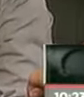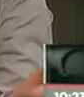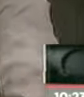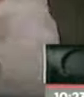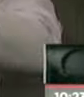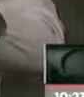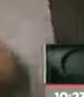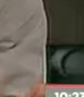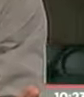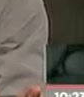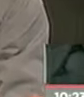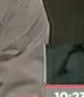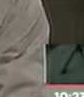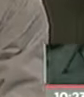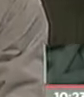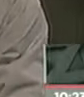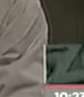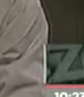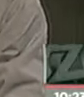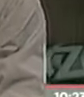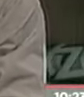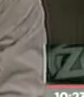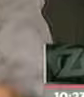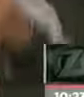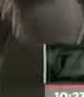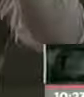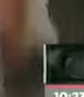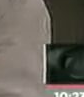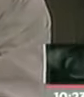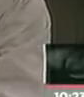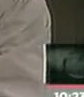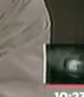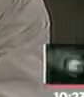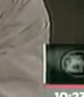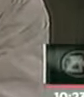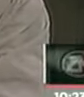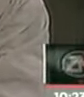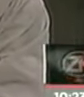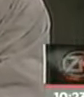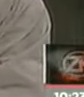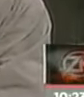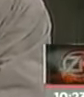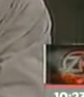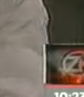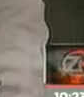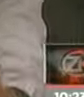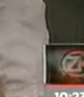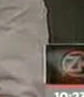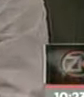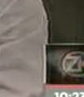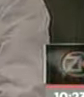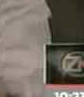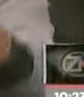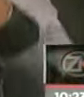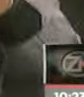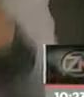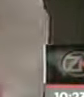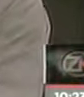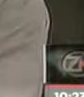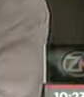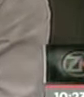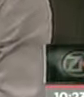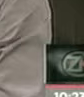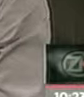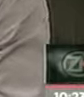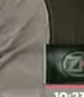sedes diplomáticas en contravención de, o en contravía de la, de los mecanismos internacionales, de